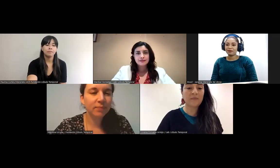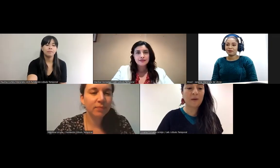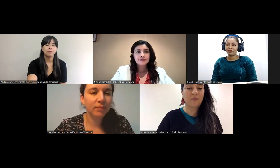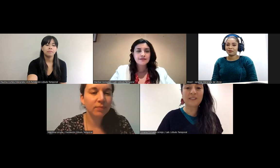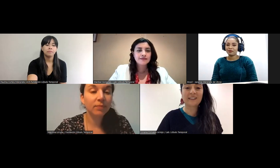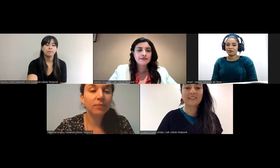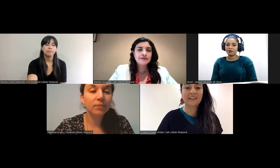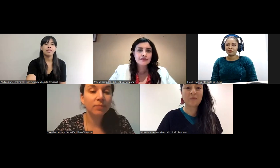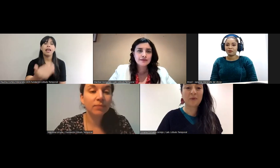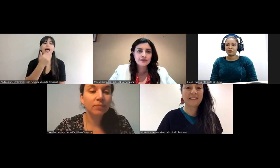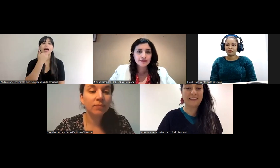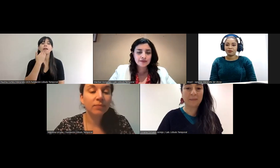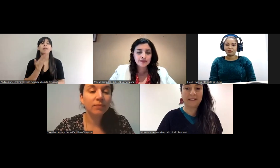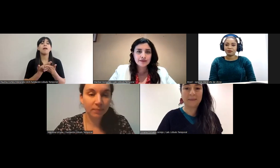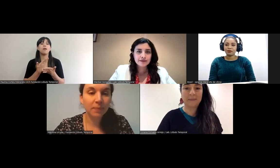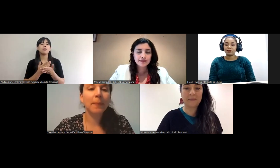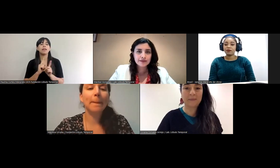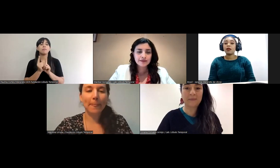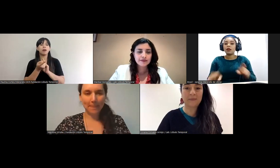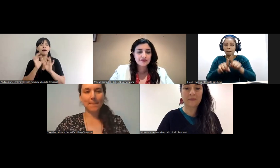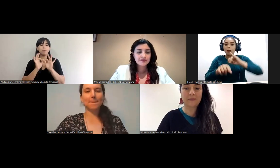También vamos a aprovechar de hacer cambio de intérprete.